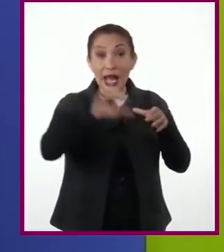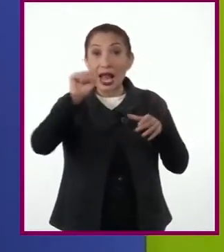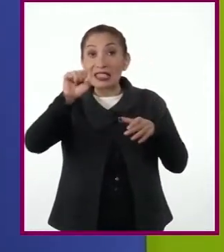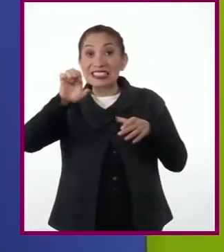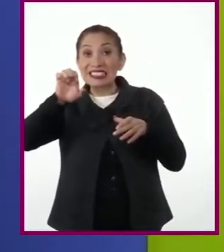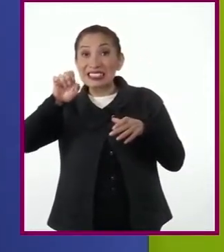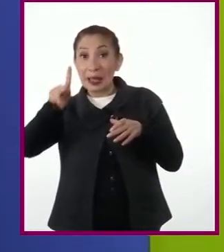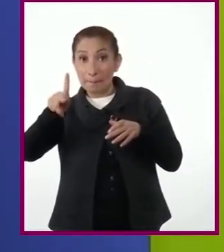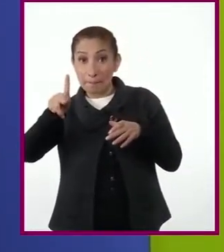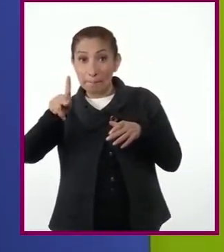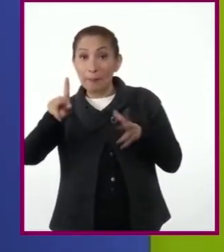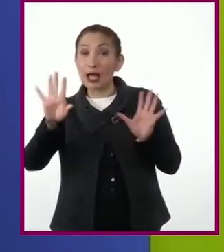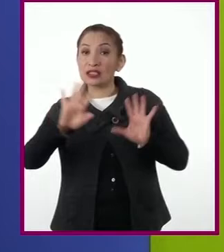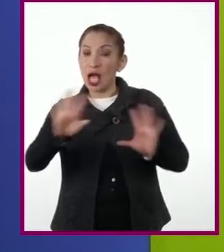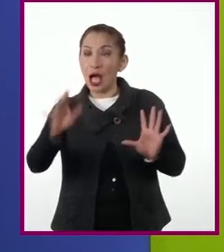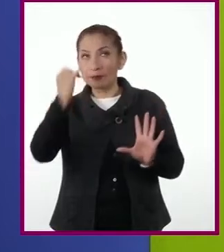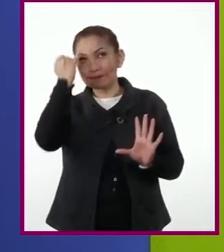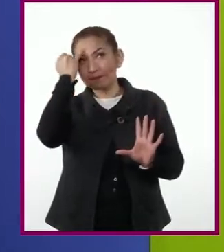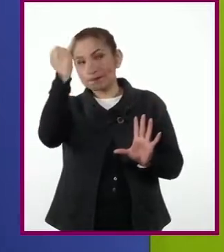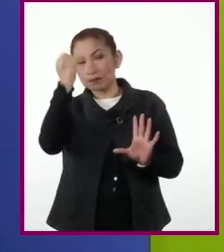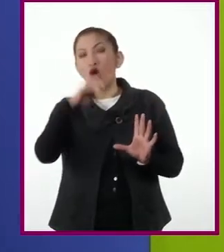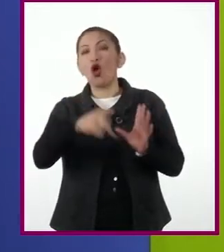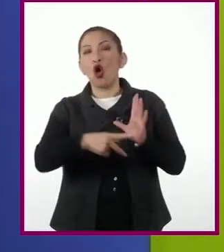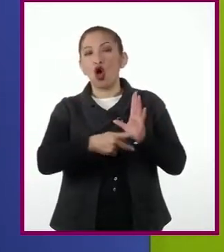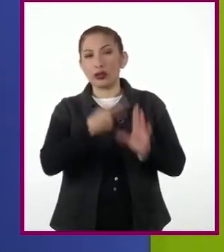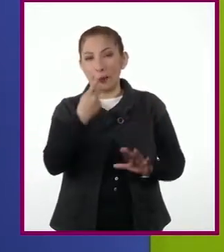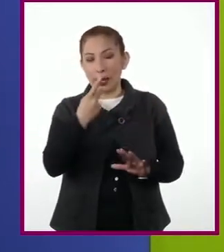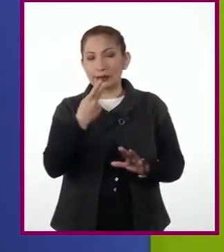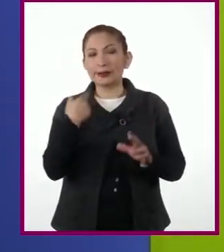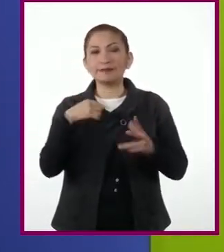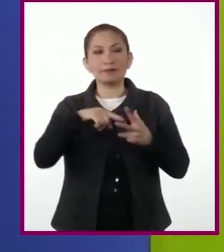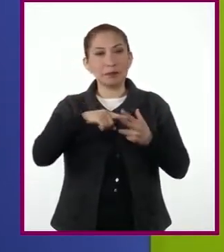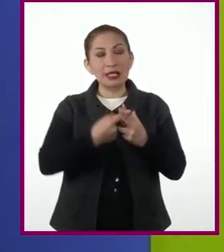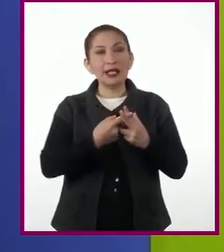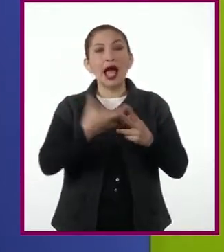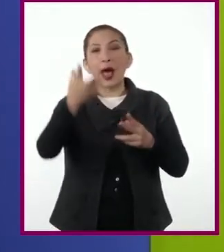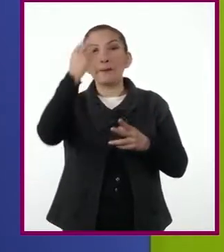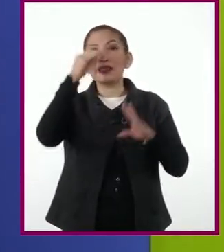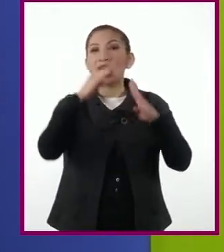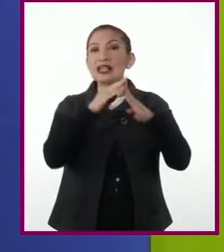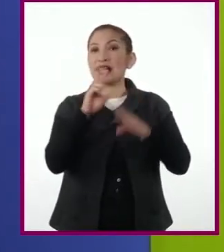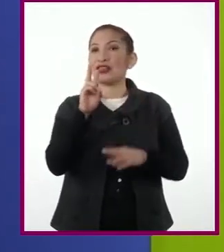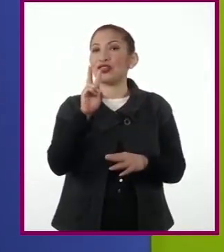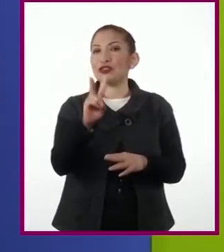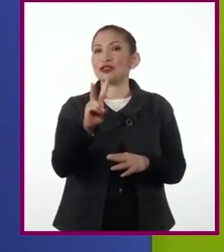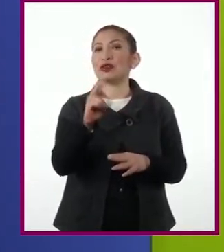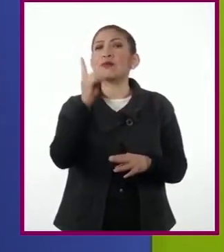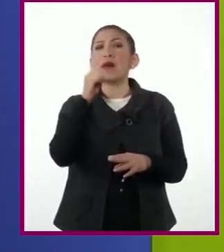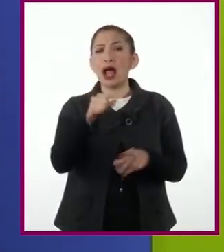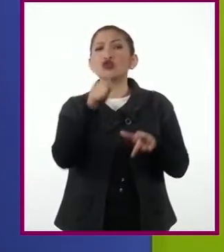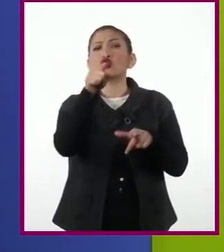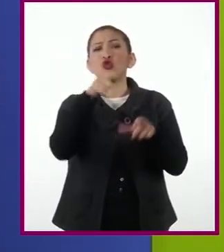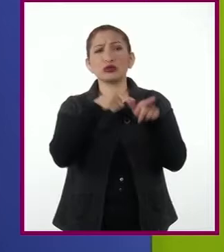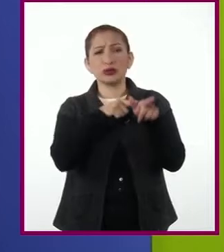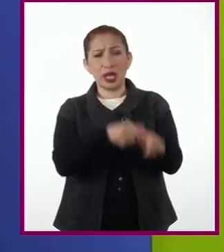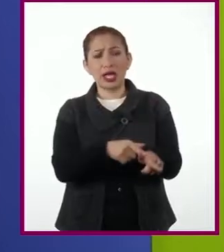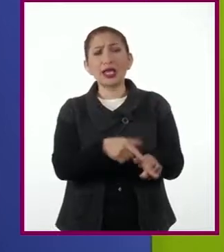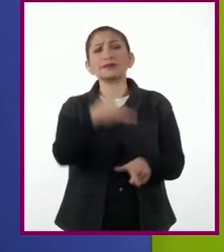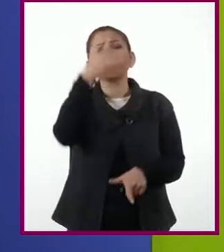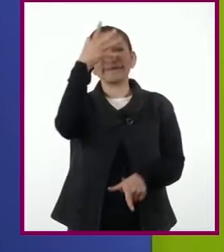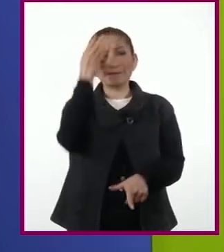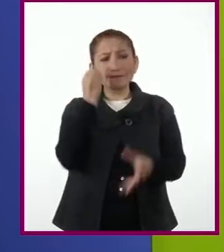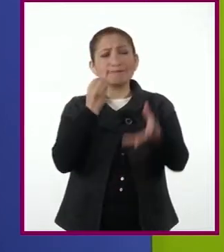de Educación Pública ha puesto en marcha nuevamente la estrategia Aprende en Casa 2 para que continúen